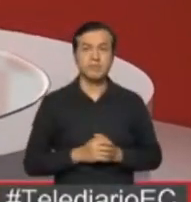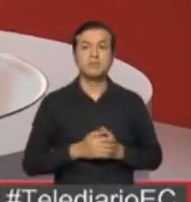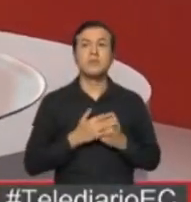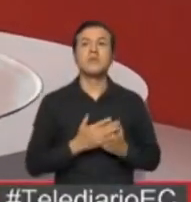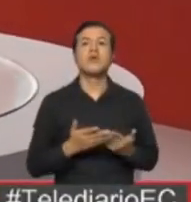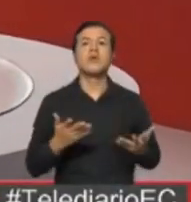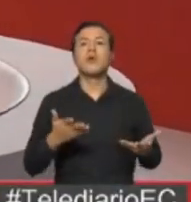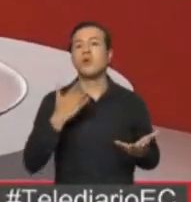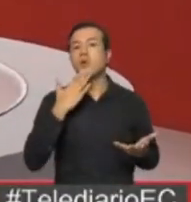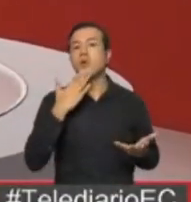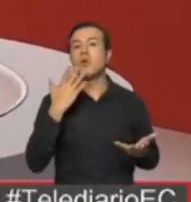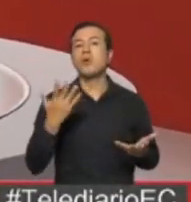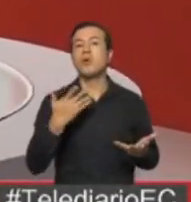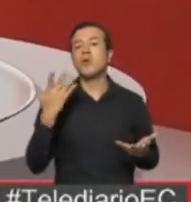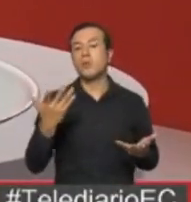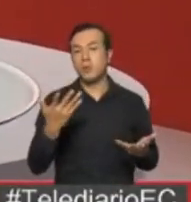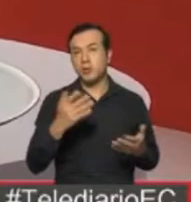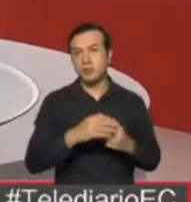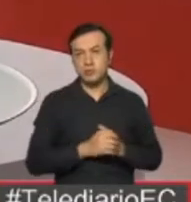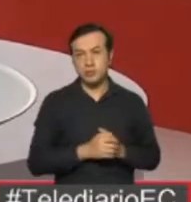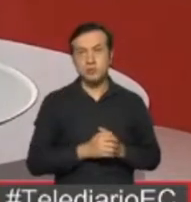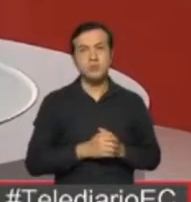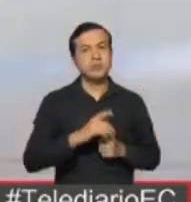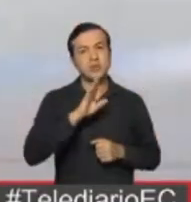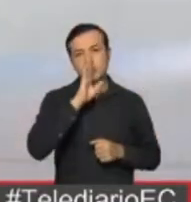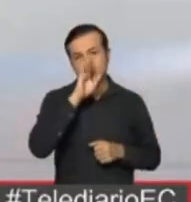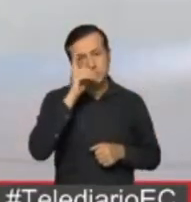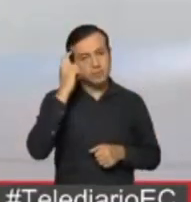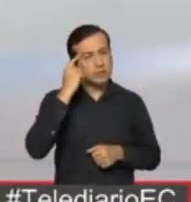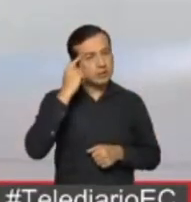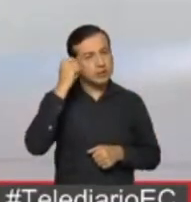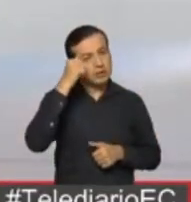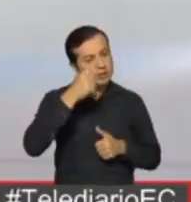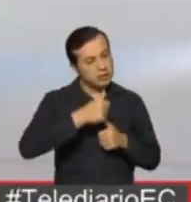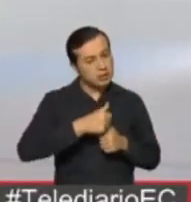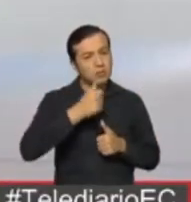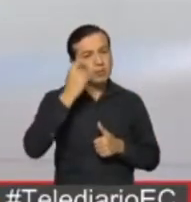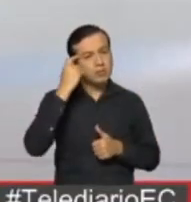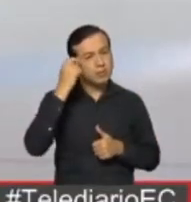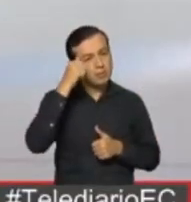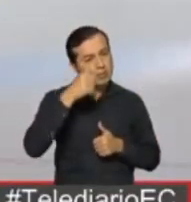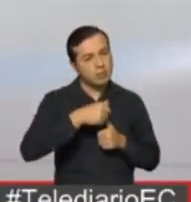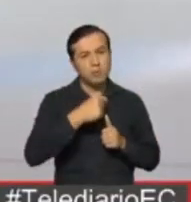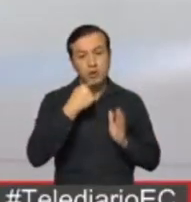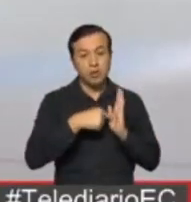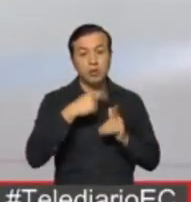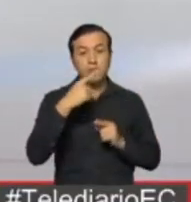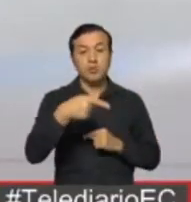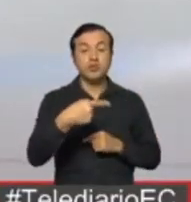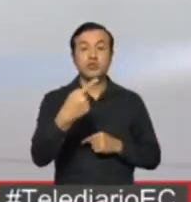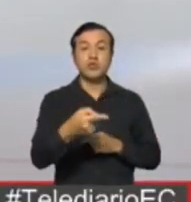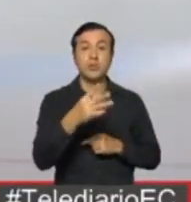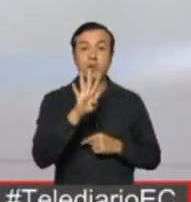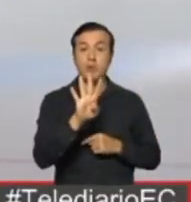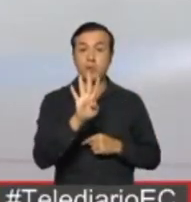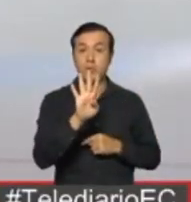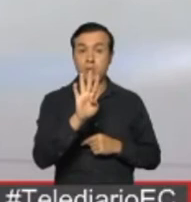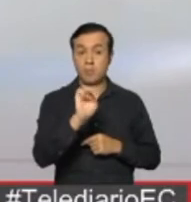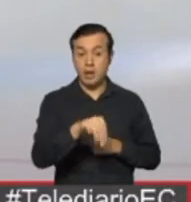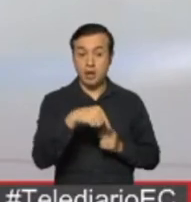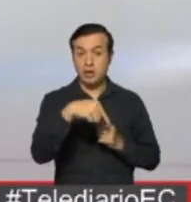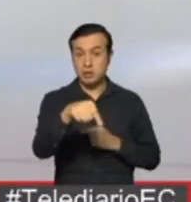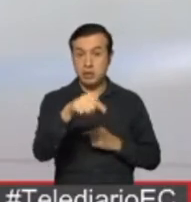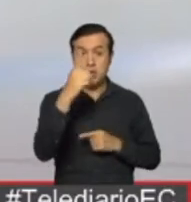de hacer estos conmemorar los días clásicos como por ejemplo el próximo martes vamos a conmemorar el día mundial